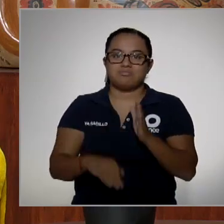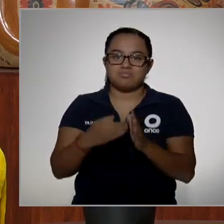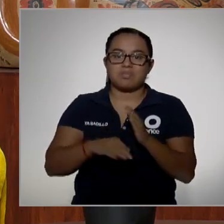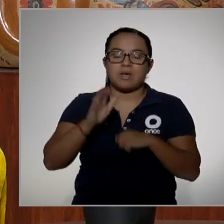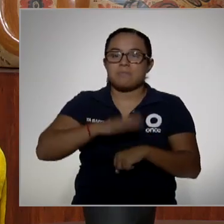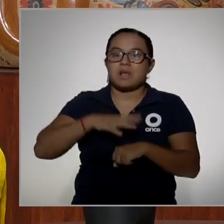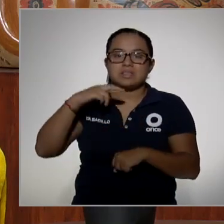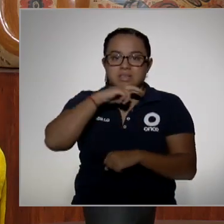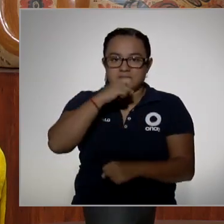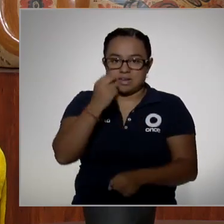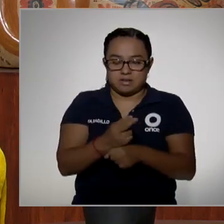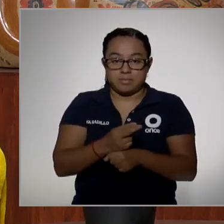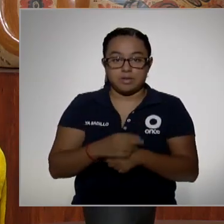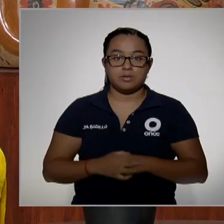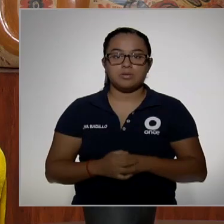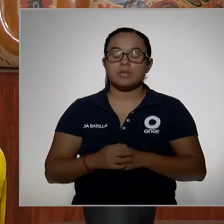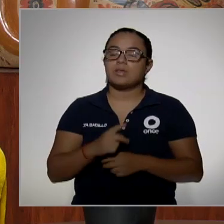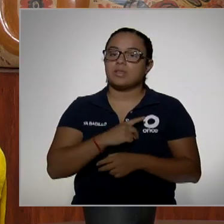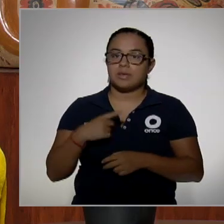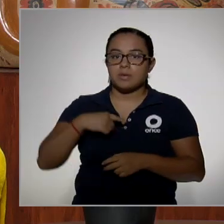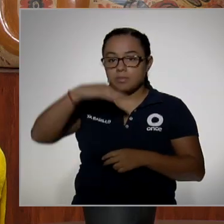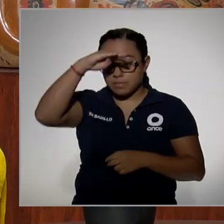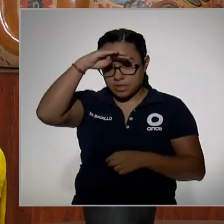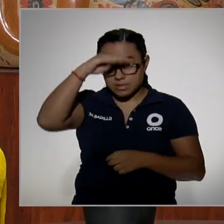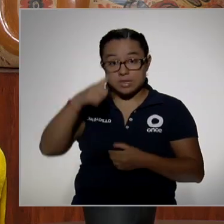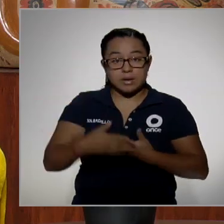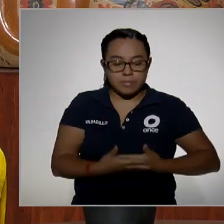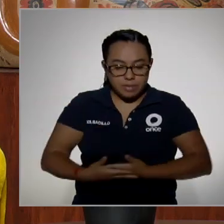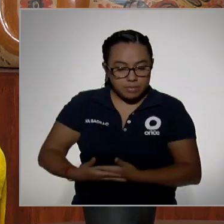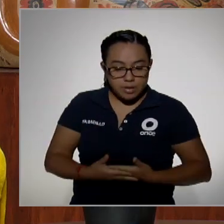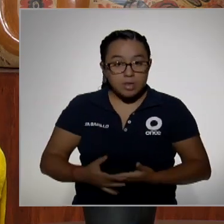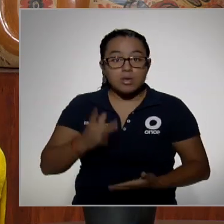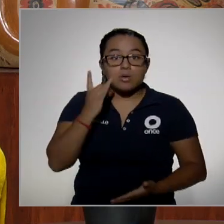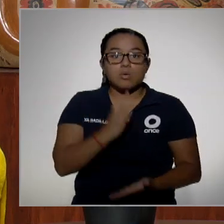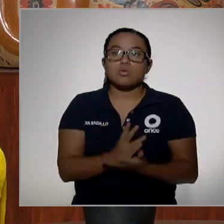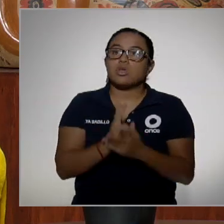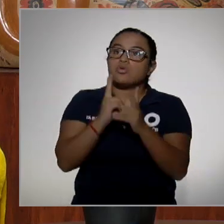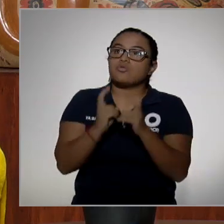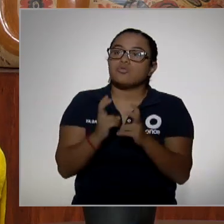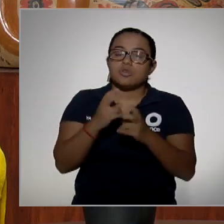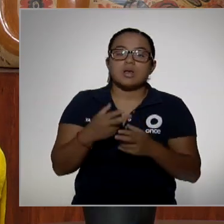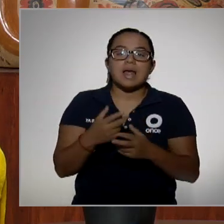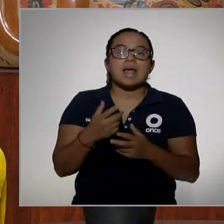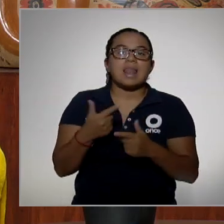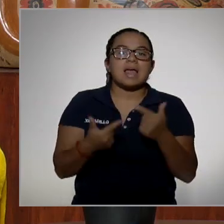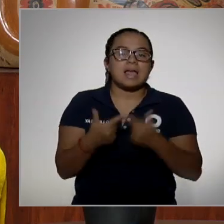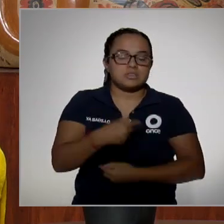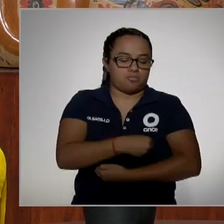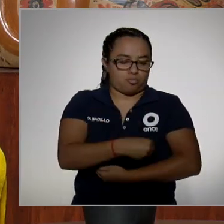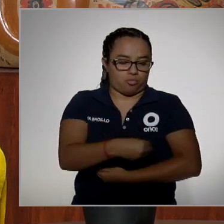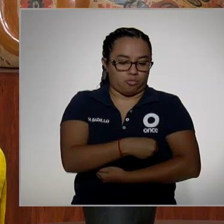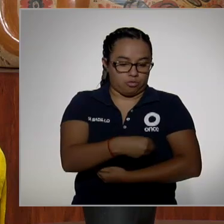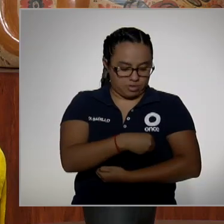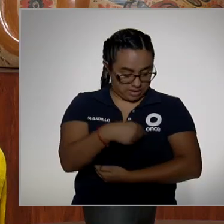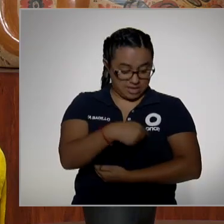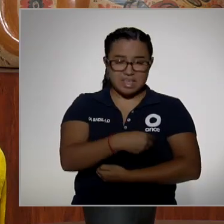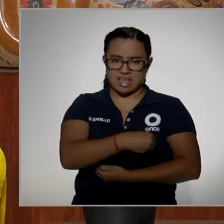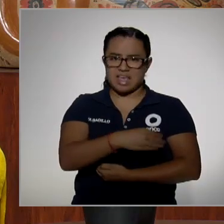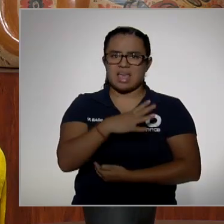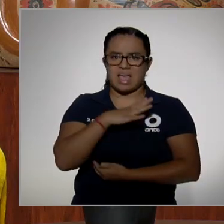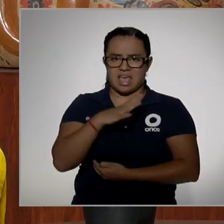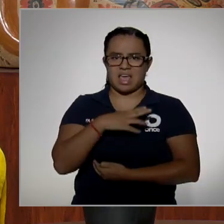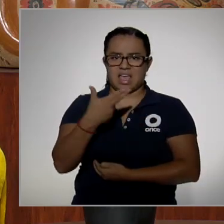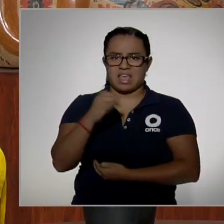forma más temprana además tomamos en cuenta que los bebés están únicamente nutriéndose de leche y a pesar de que la leche materna es una fuente muy rica de